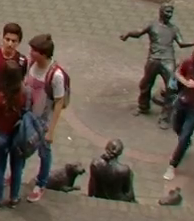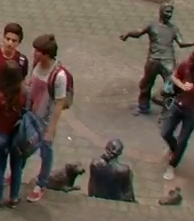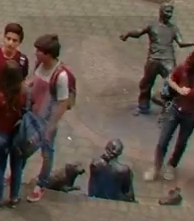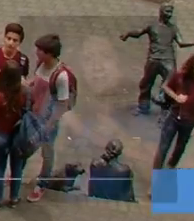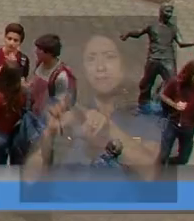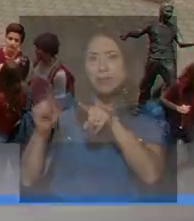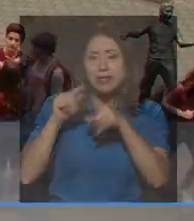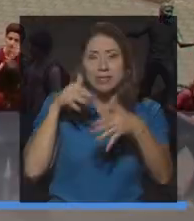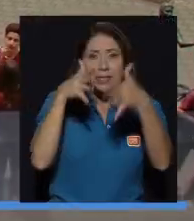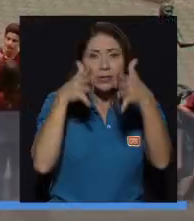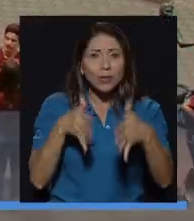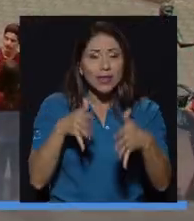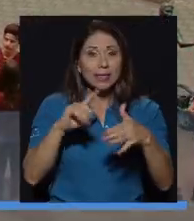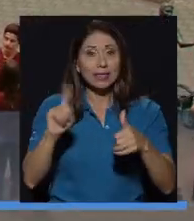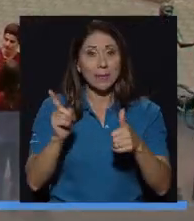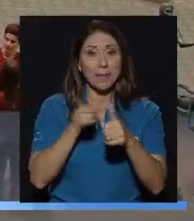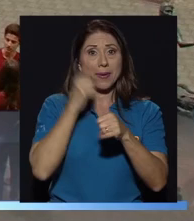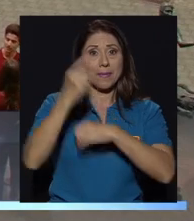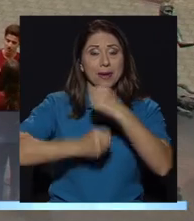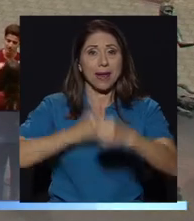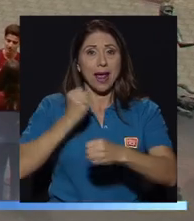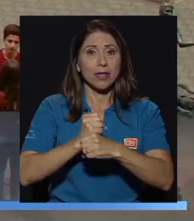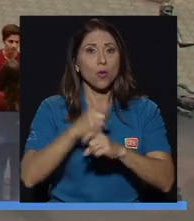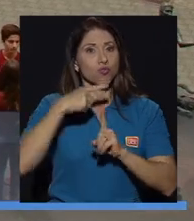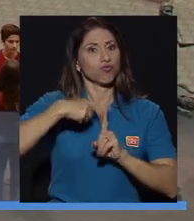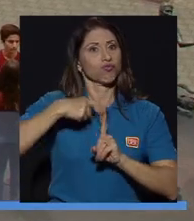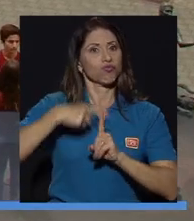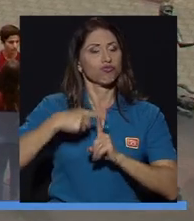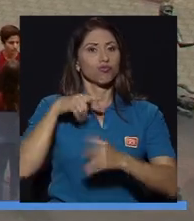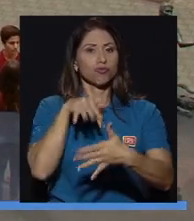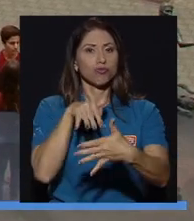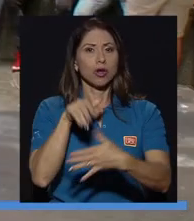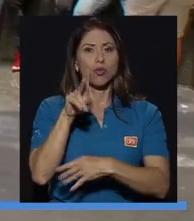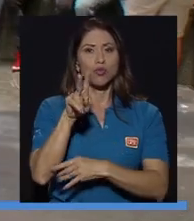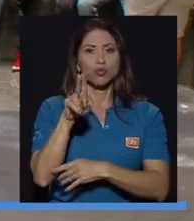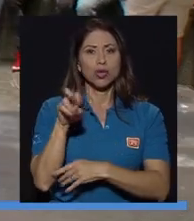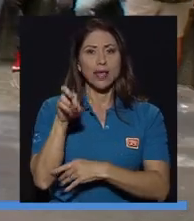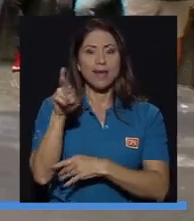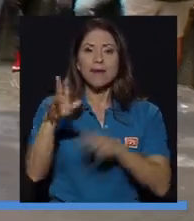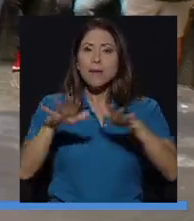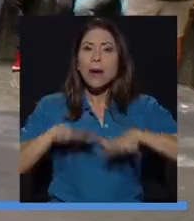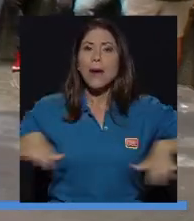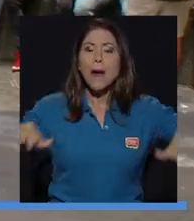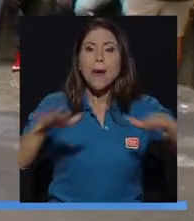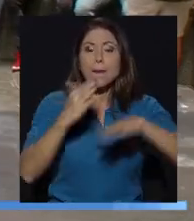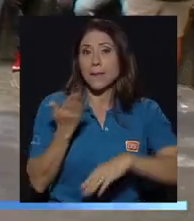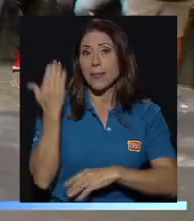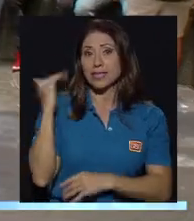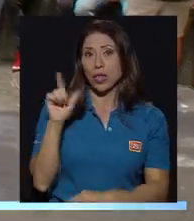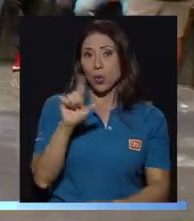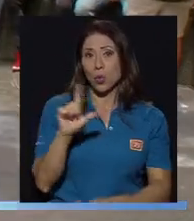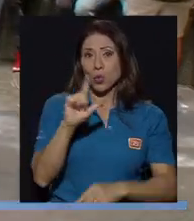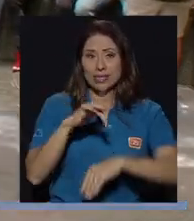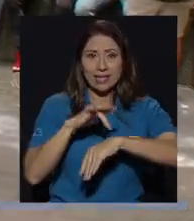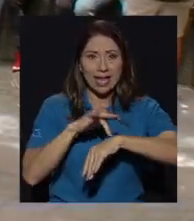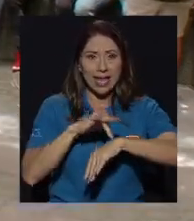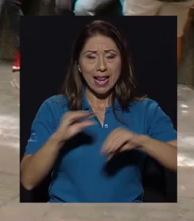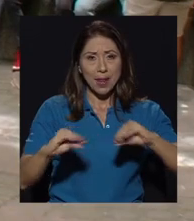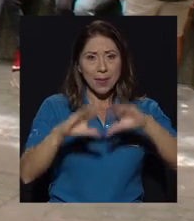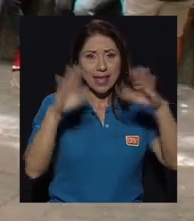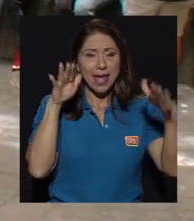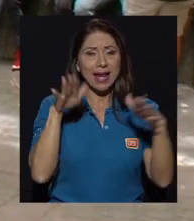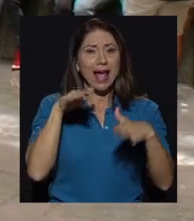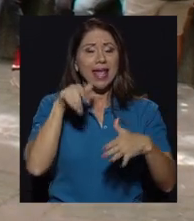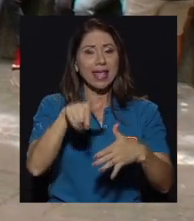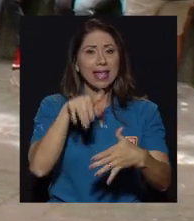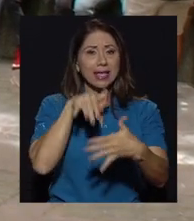El vaivén de los estudiantes de primer ingreso y su optimismo por estudiar en la UCR fueron parte del ambiente vivido el pasado lunes por la mañana en la